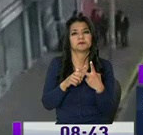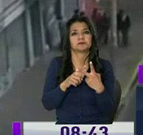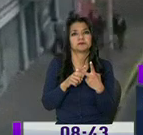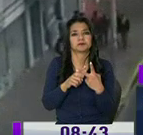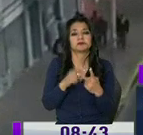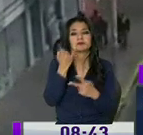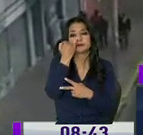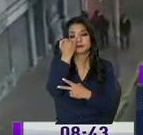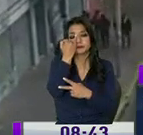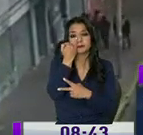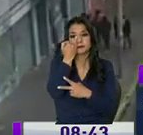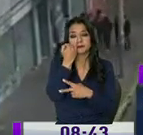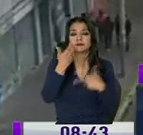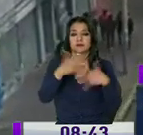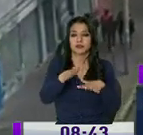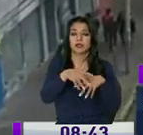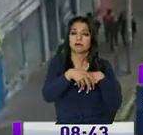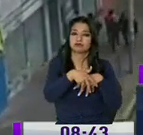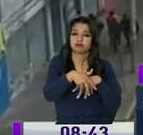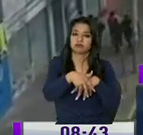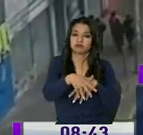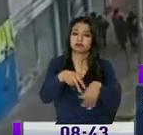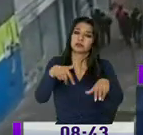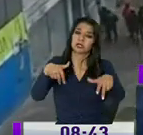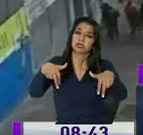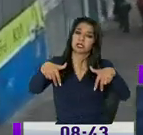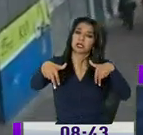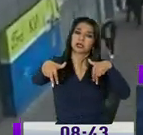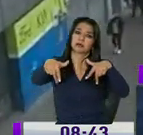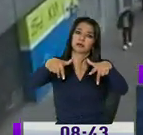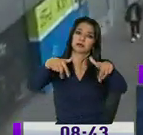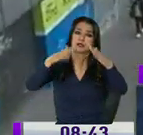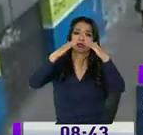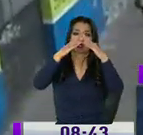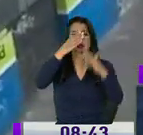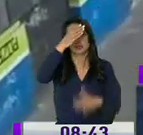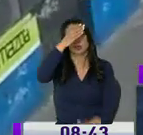que comienzan a salir, a caminar hacia el ágora de la Casa